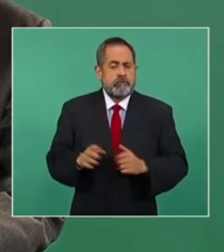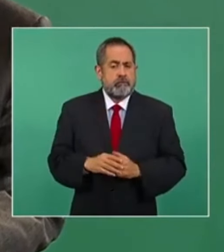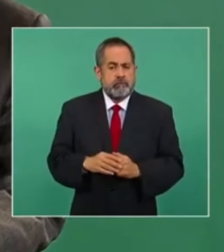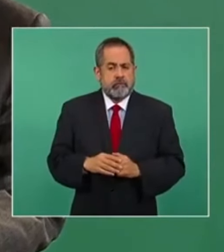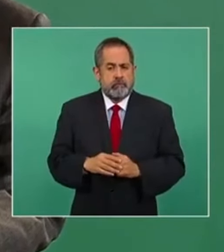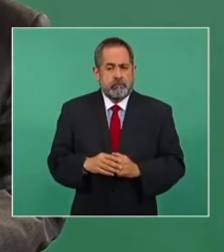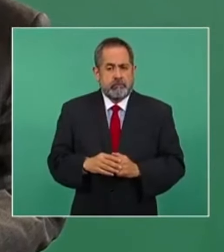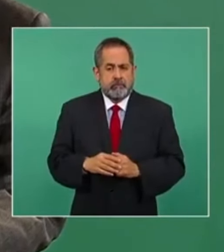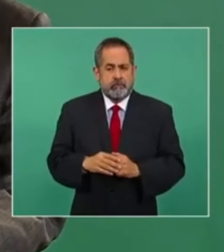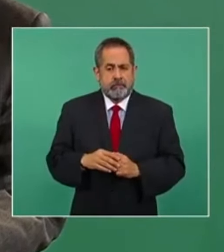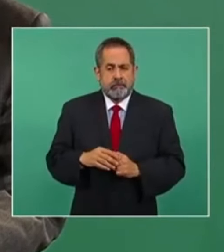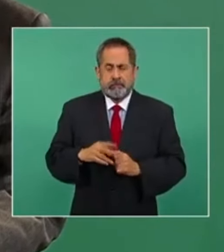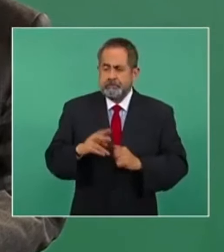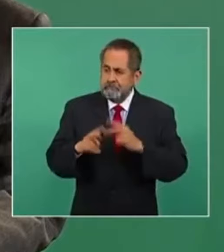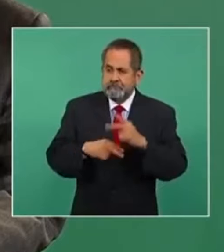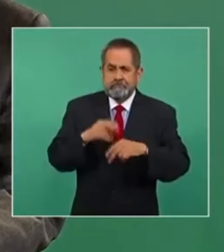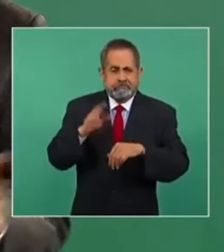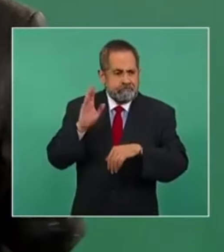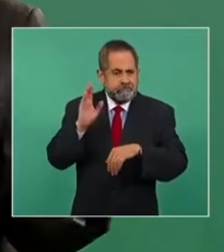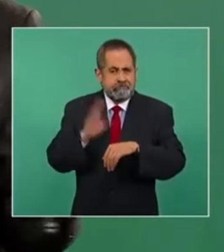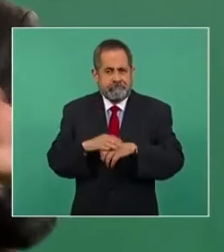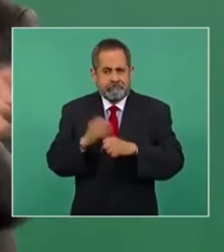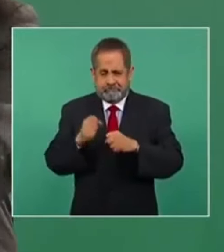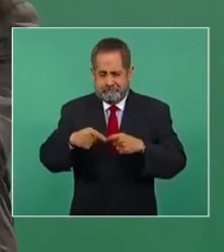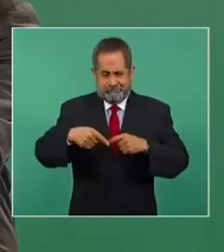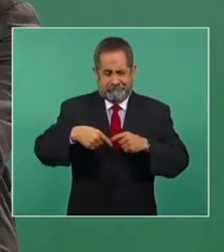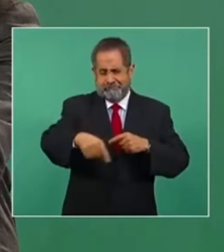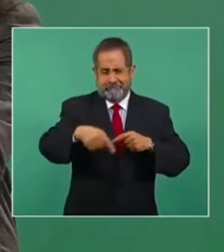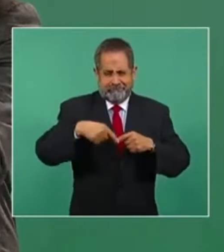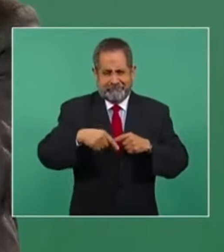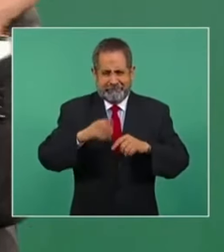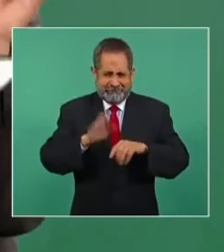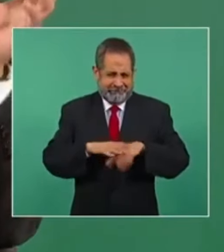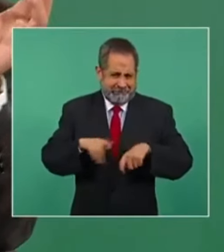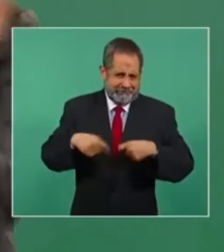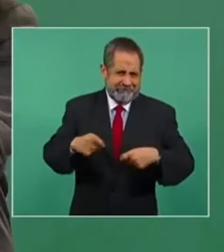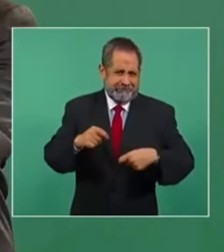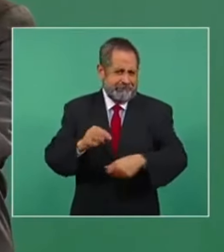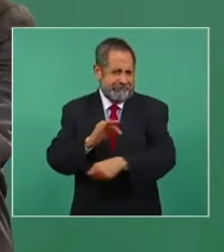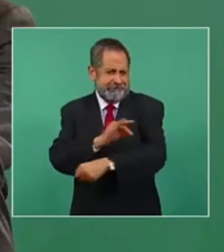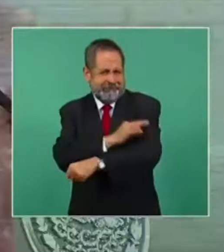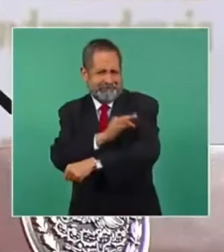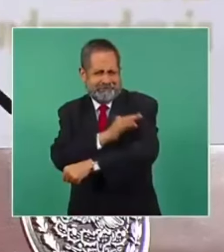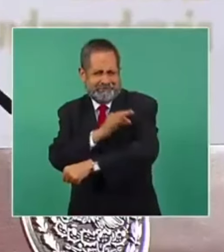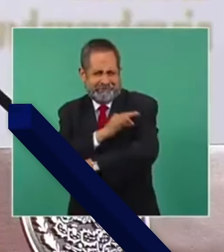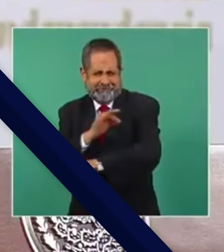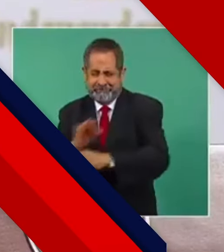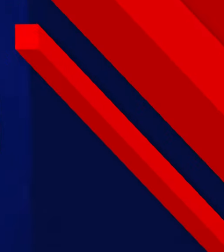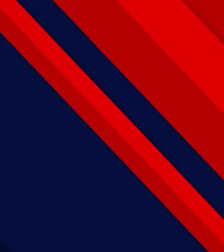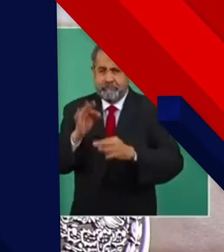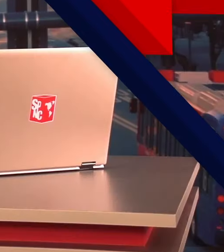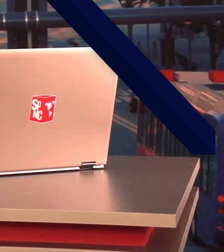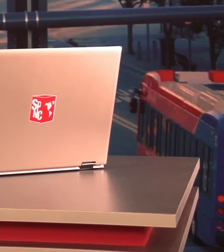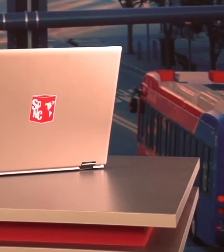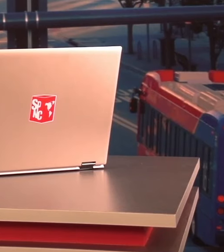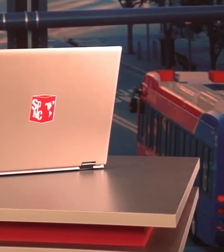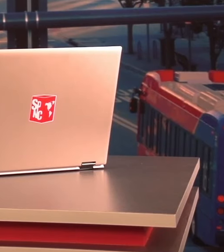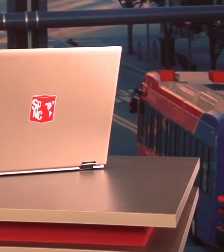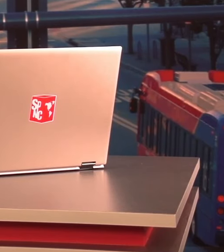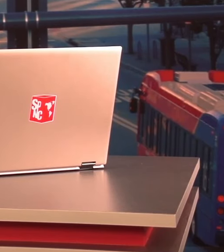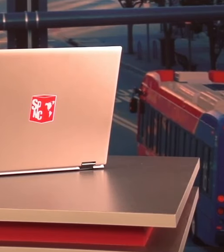intensificar en estos días la vacunación para cumplir con el compromiso